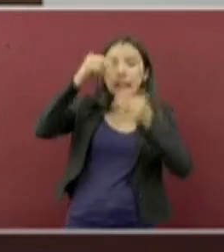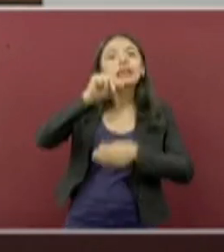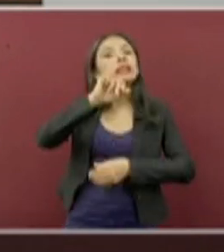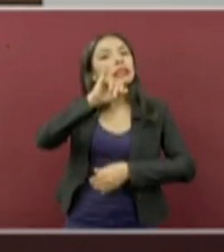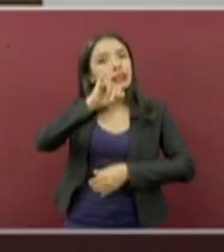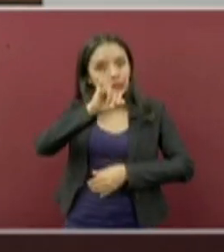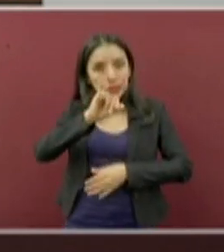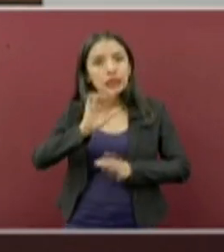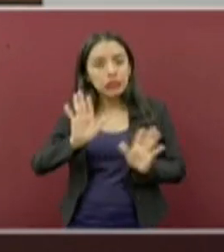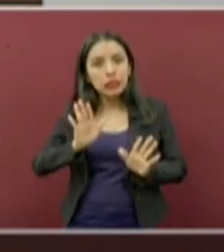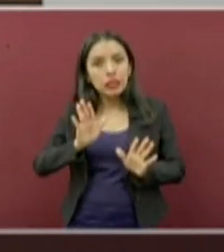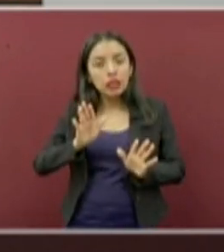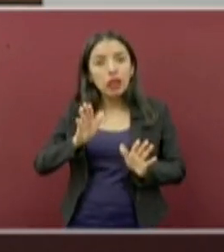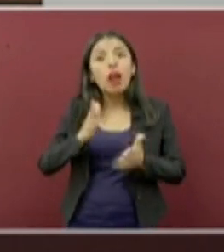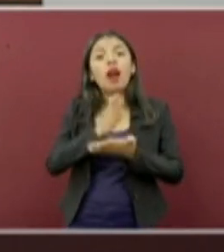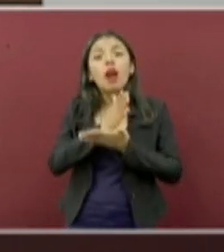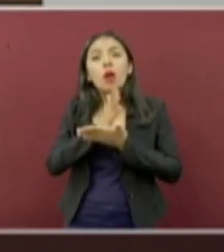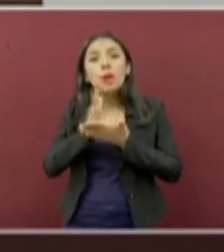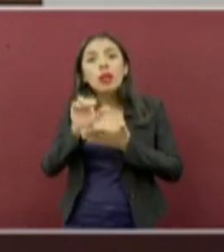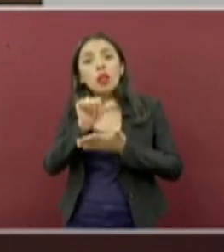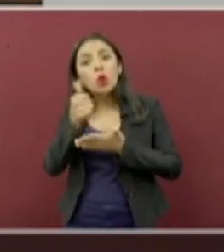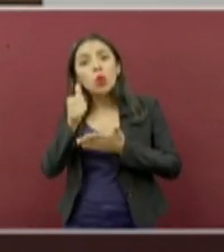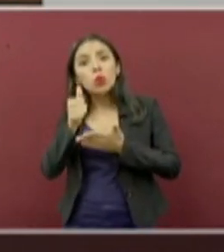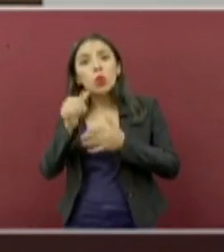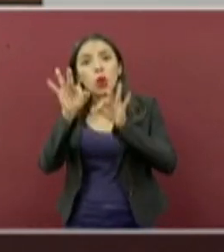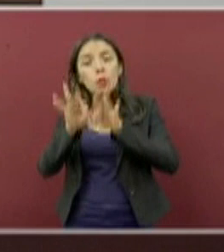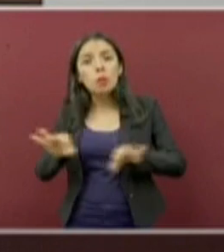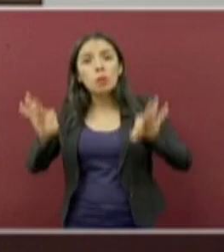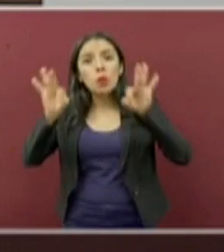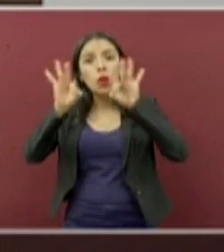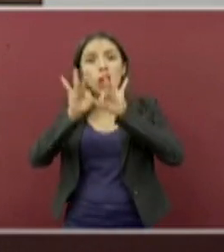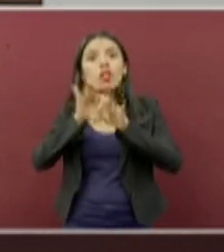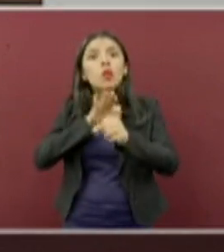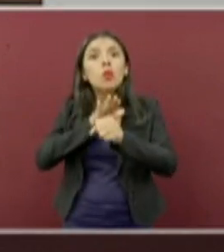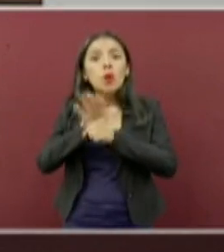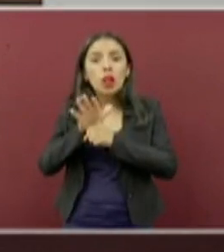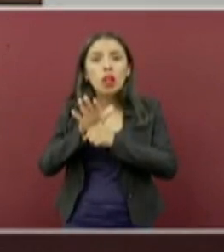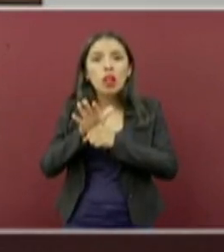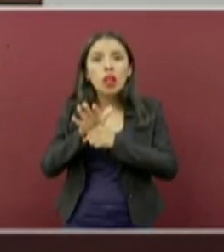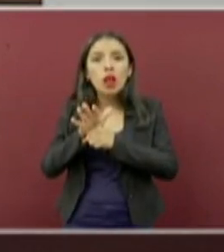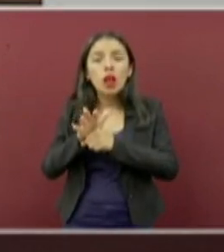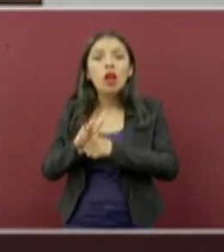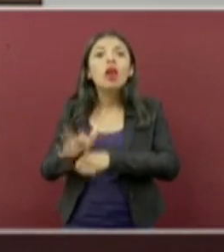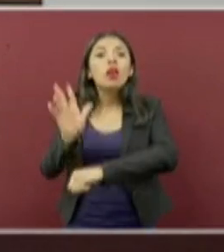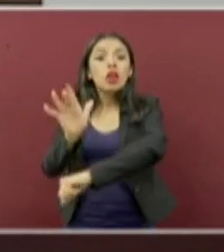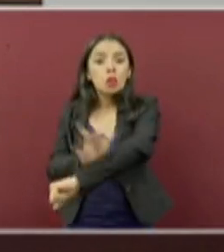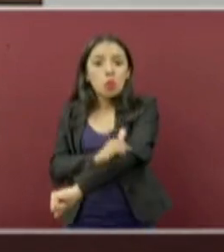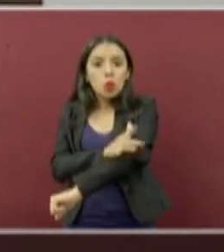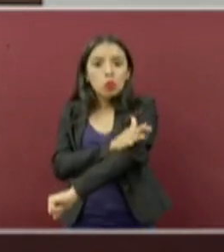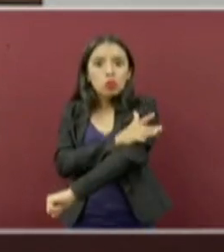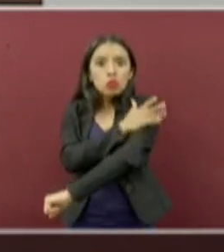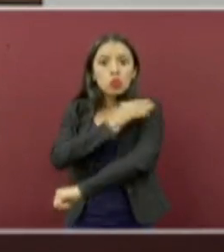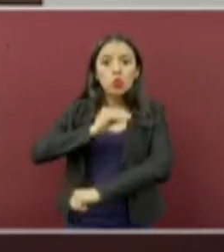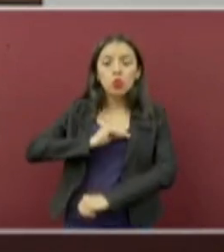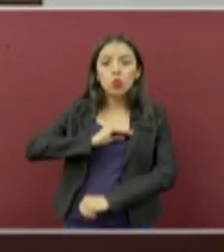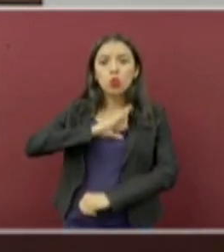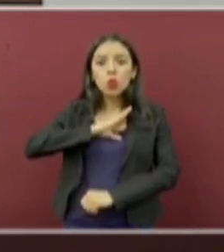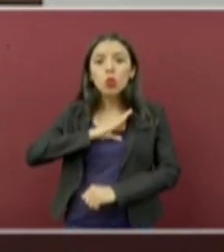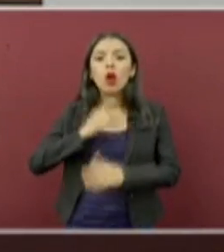el factor social que ayuda a la salud mental y a la movilidad del